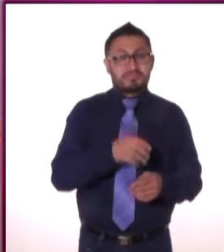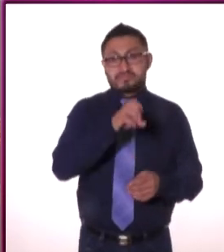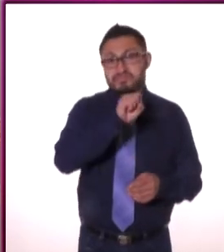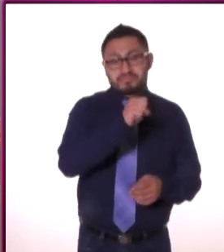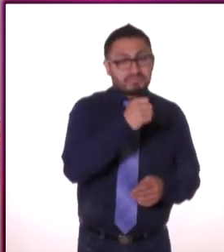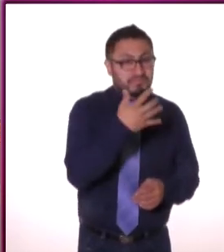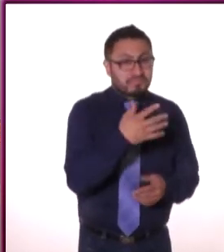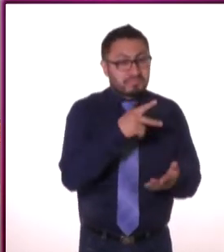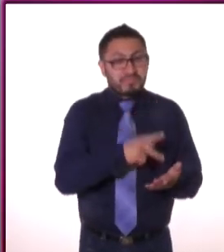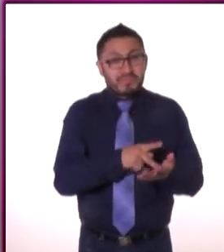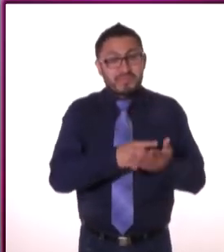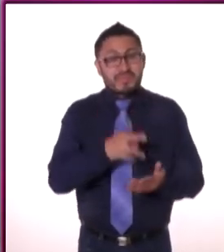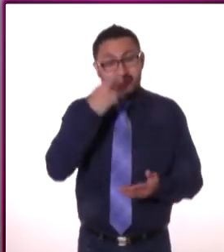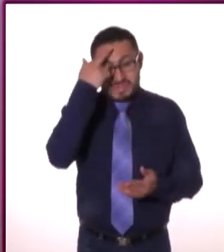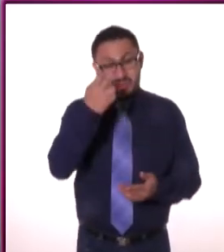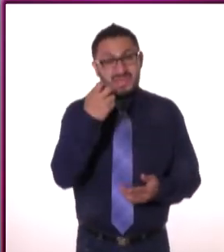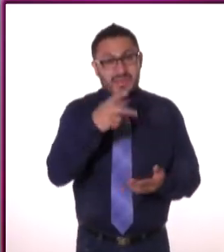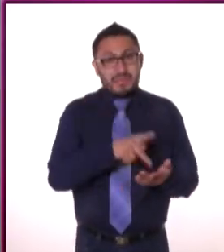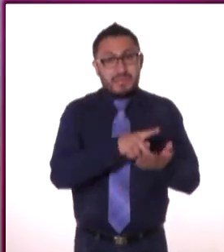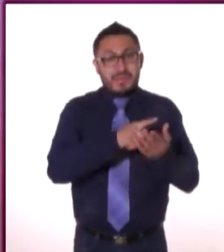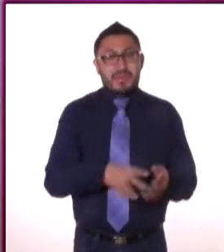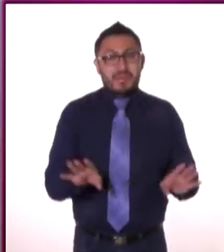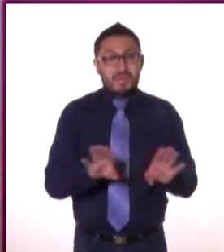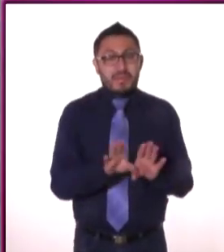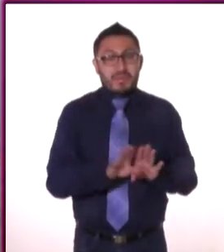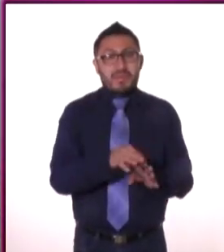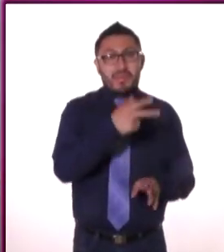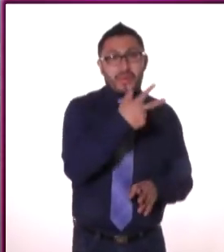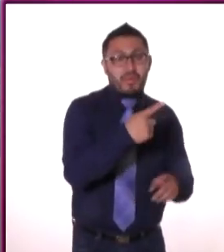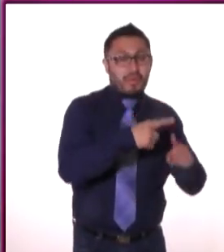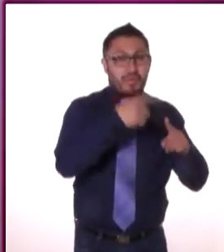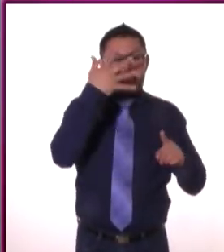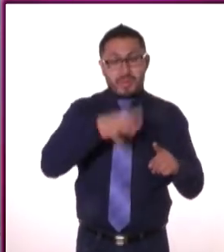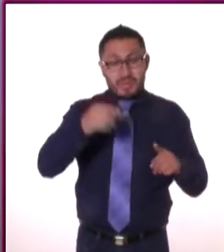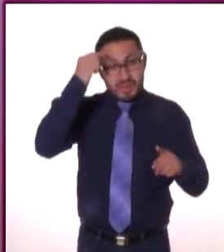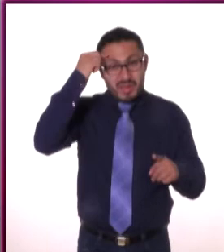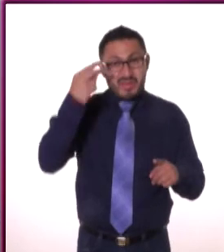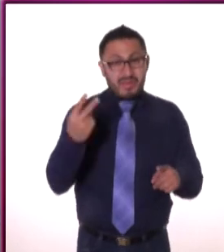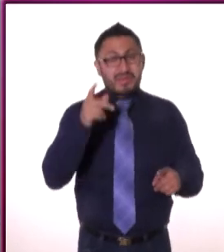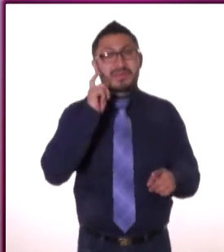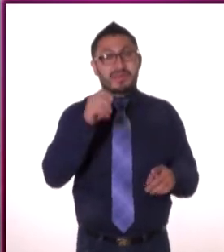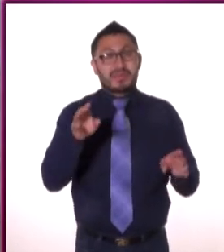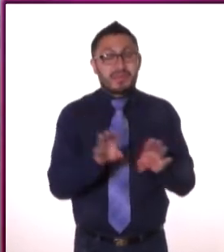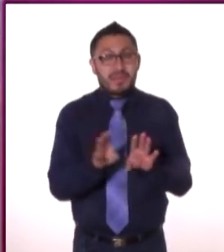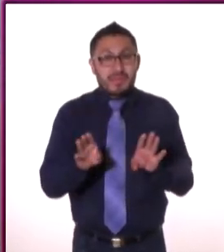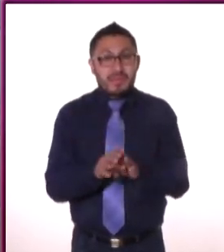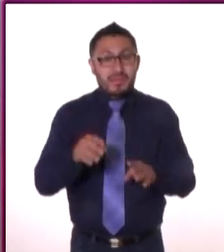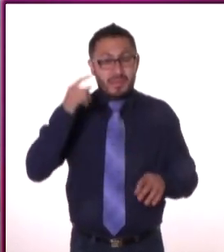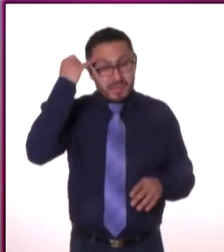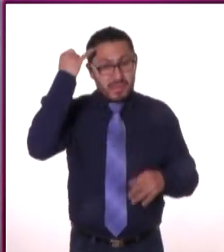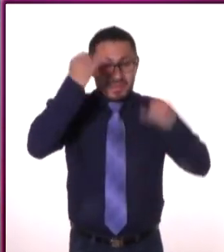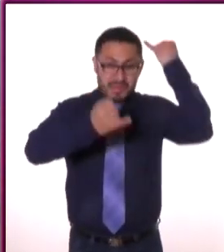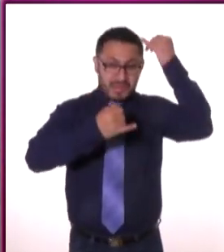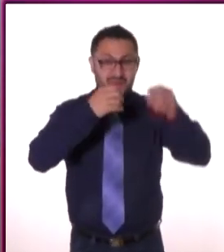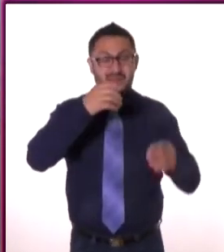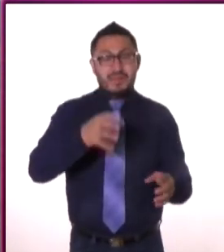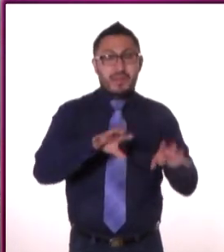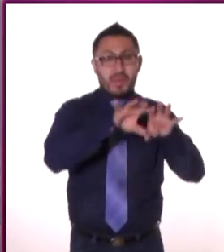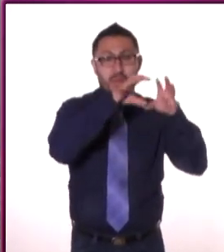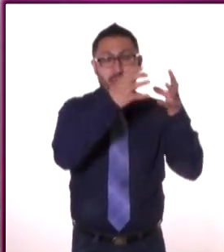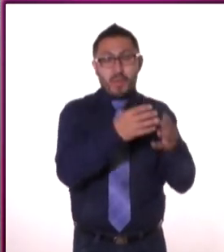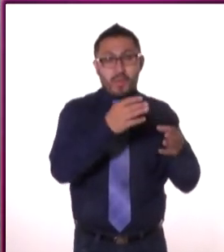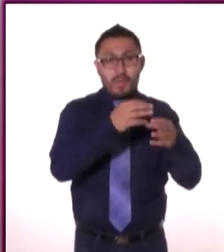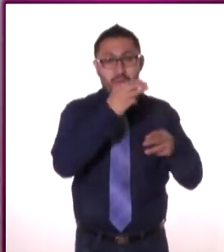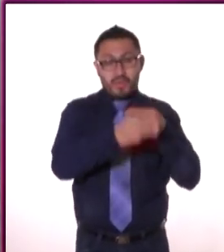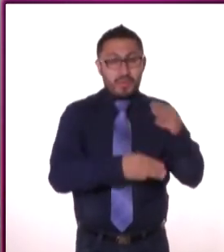entonces la razón de esos pesos es algo así como 8 por 10 a la 22, ¿no? Entonces eso quiere decir que si se imaginan la Tierra